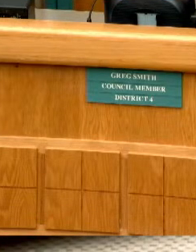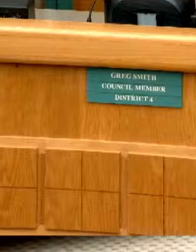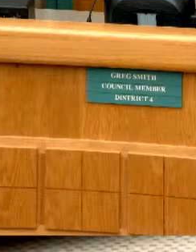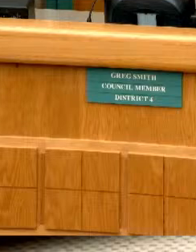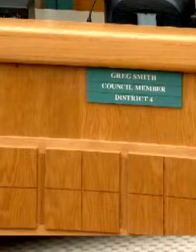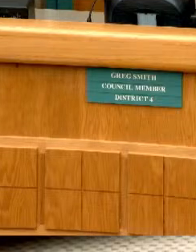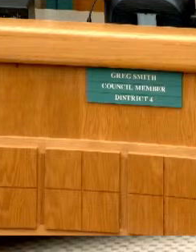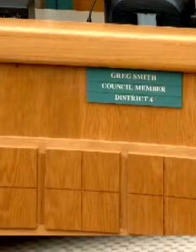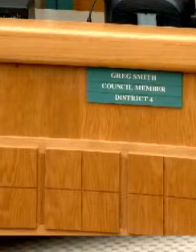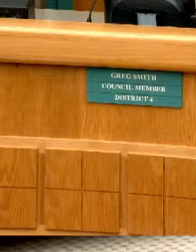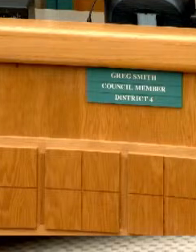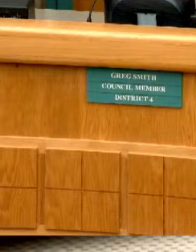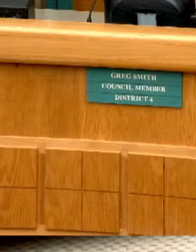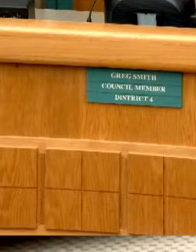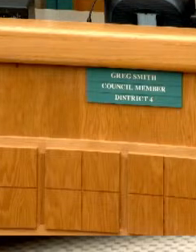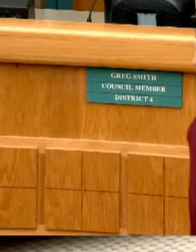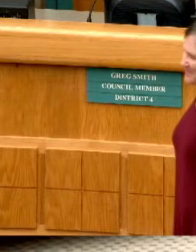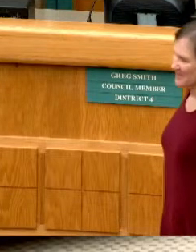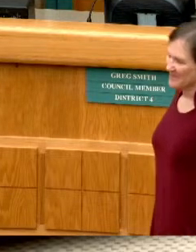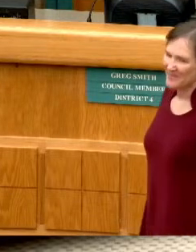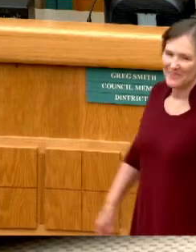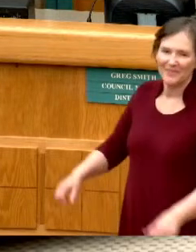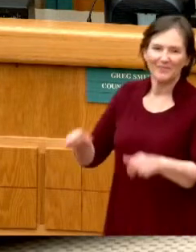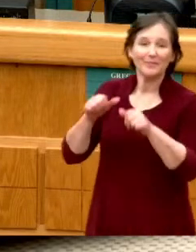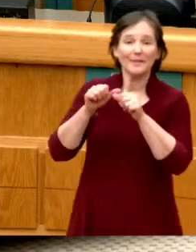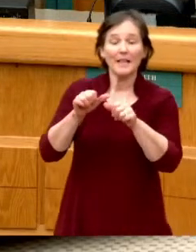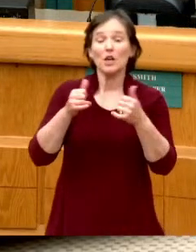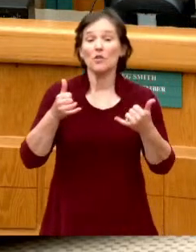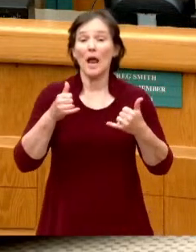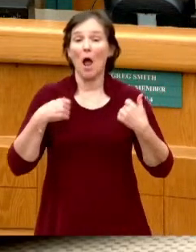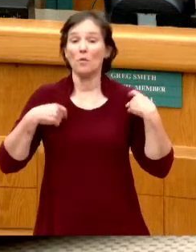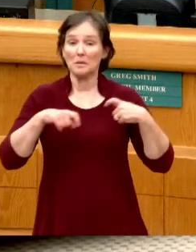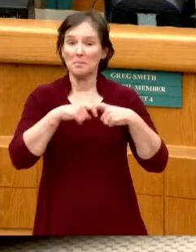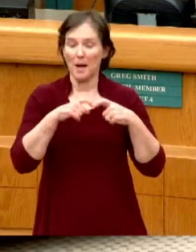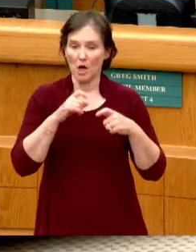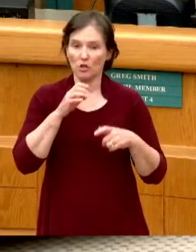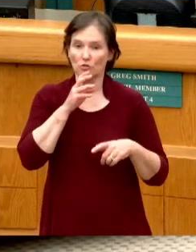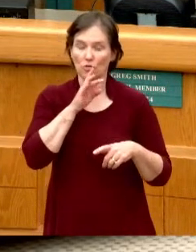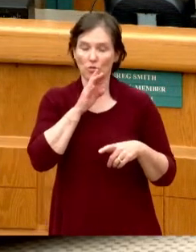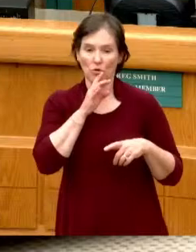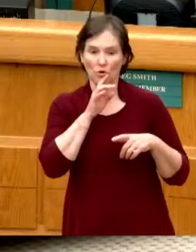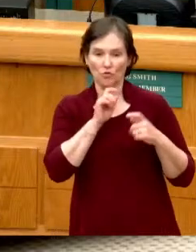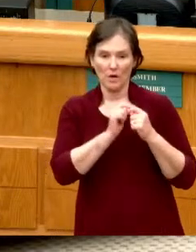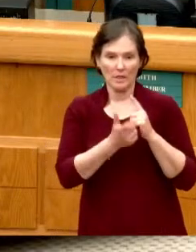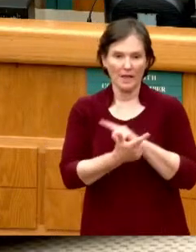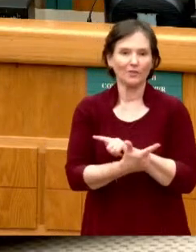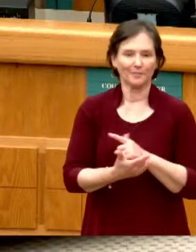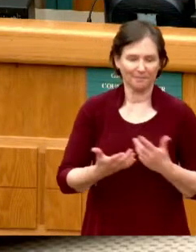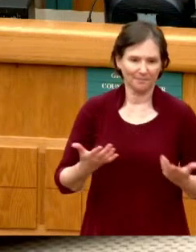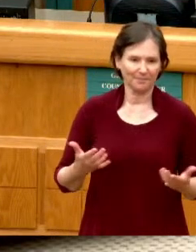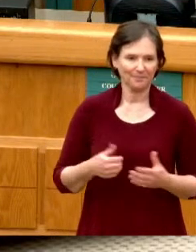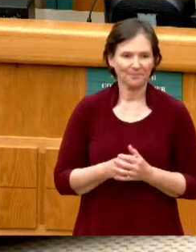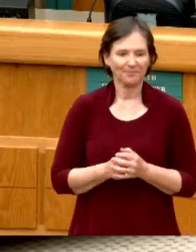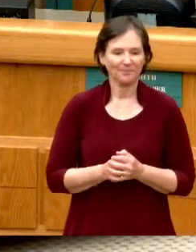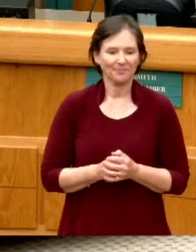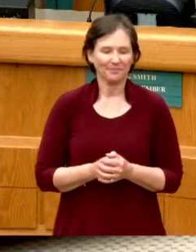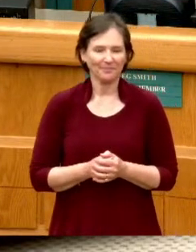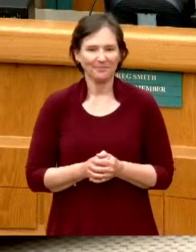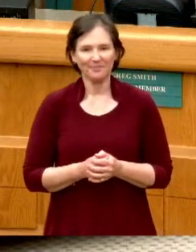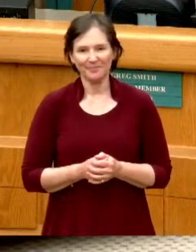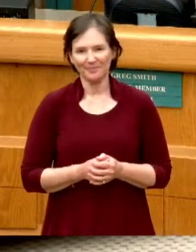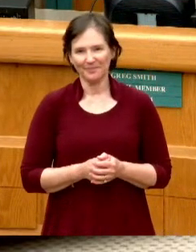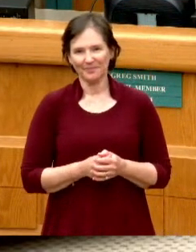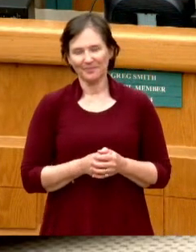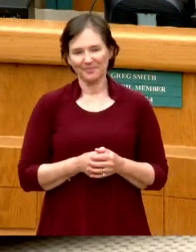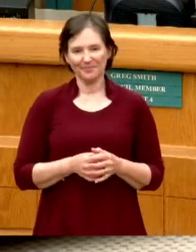y Clayburgh, aunque hemos visto a personas de todo el país. Las clínicas utilizan vacunas que fueron asignadas especialmente al condado de Nueces para